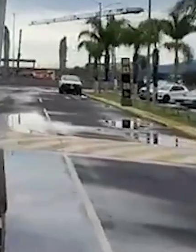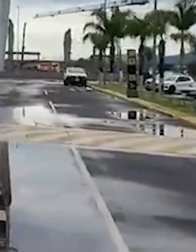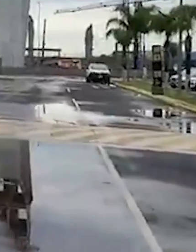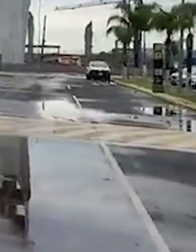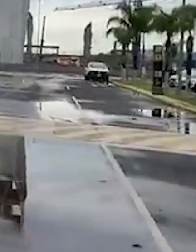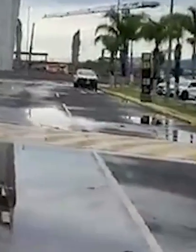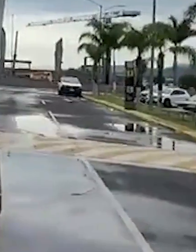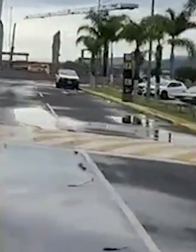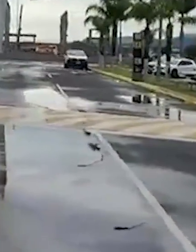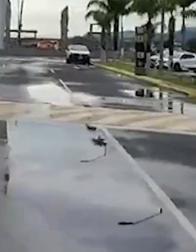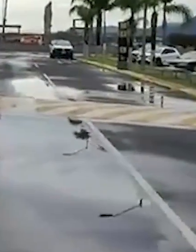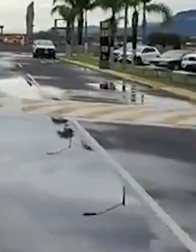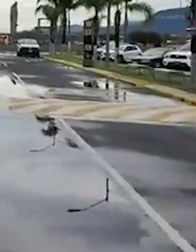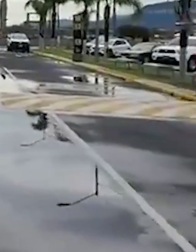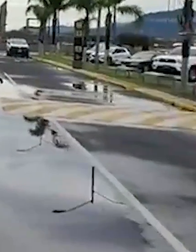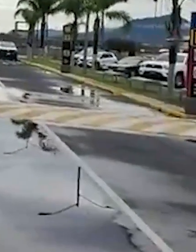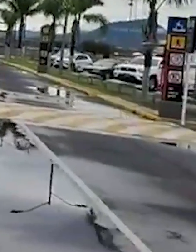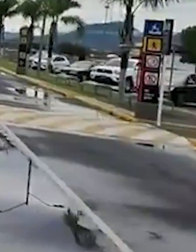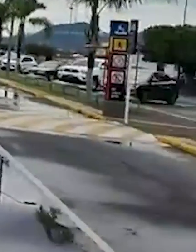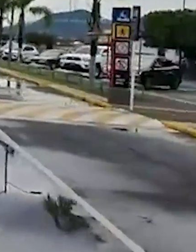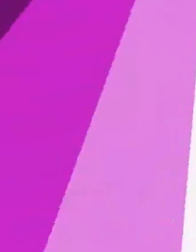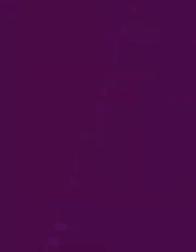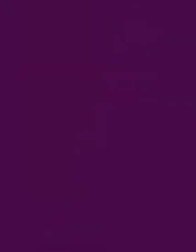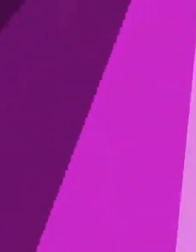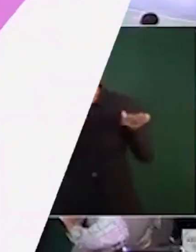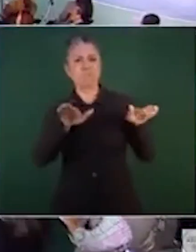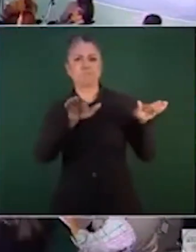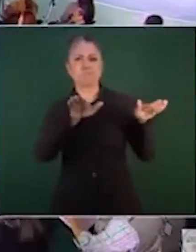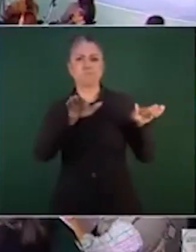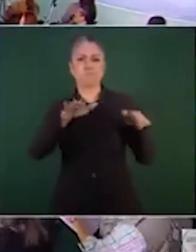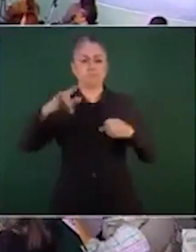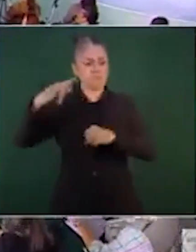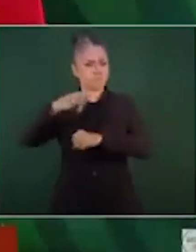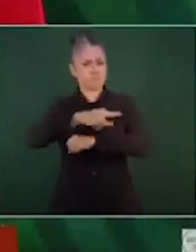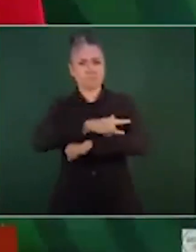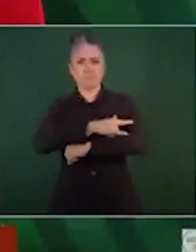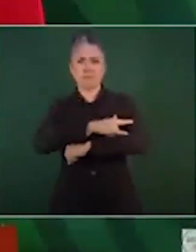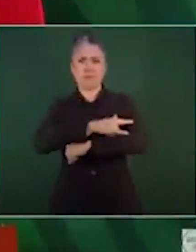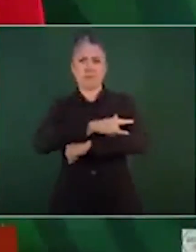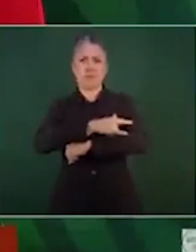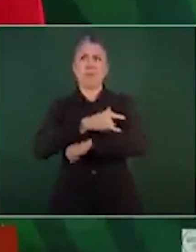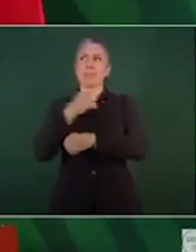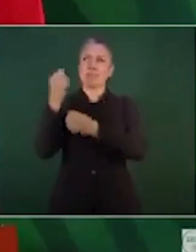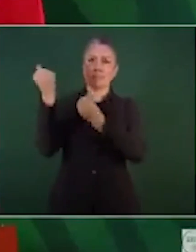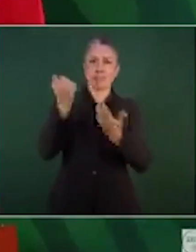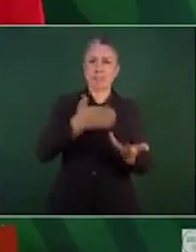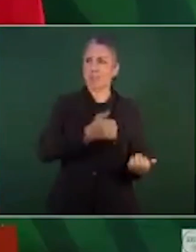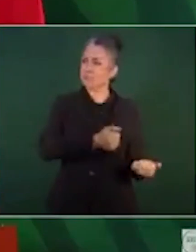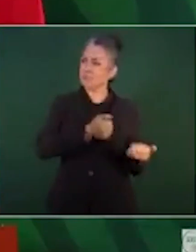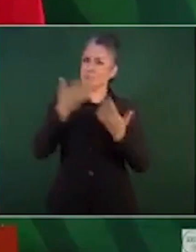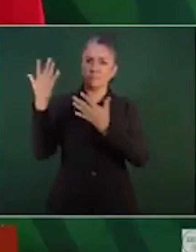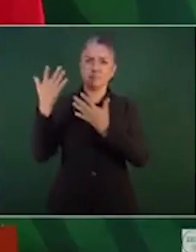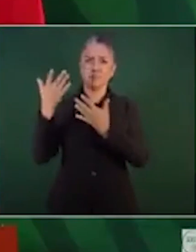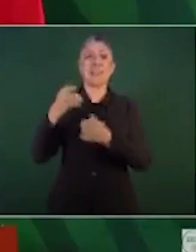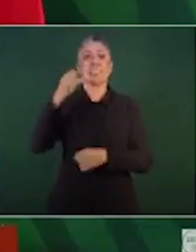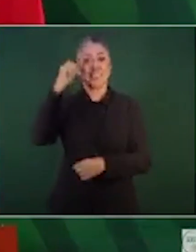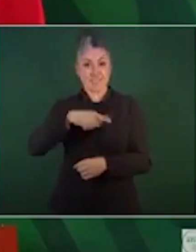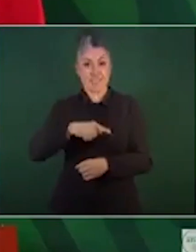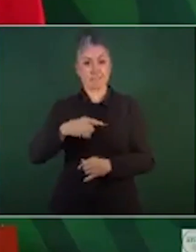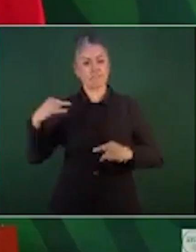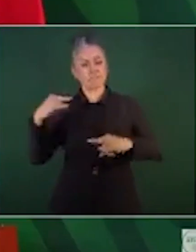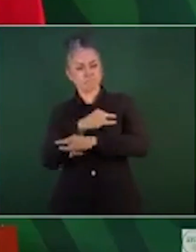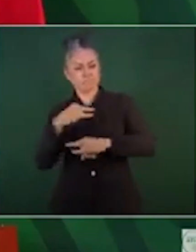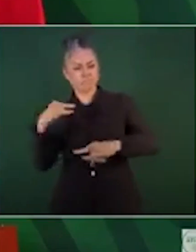carretera Tepic-Las Varas está a punto de concluirse. Se está llevando a cabo la autopista de Tepic a